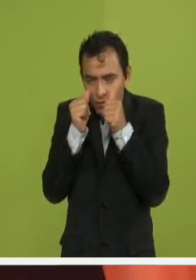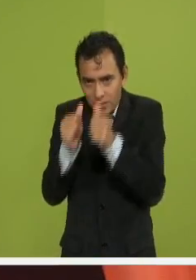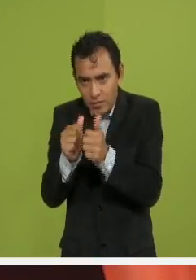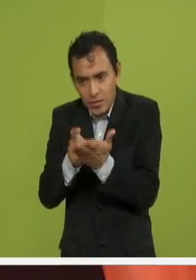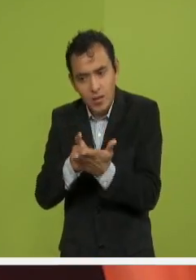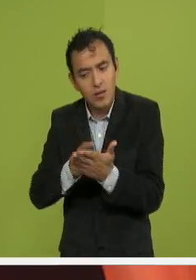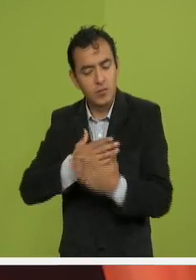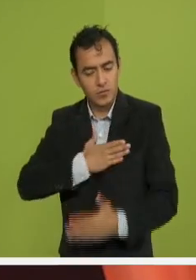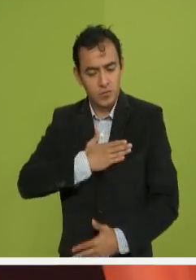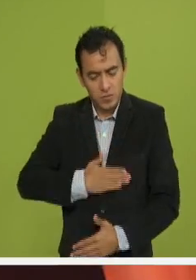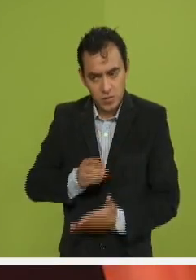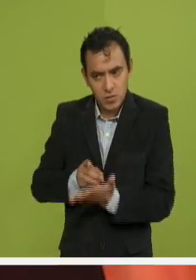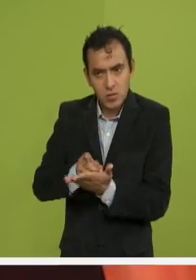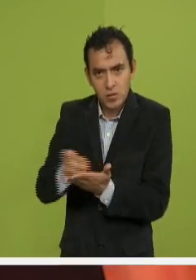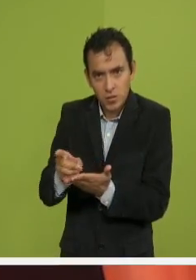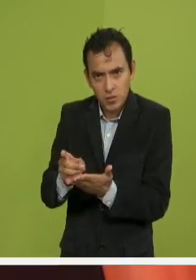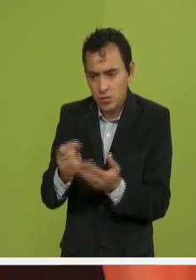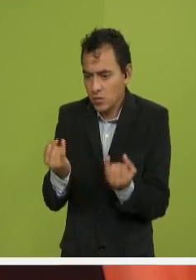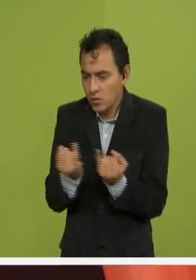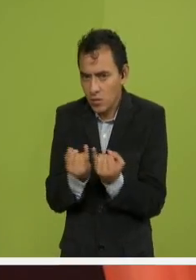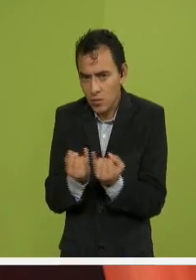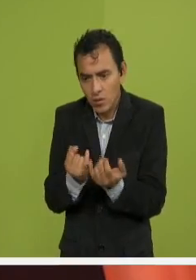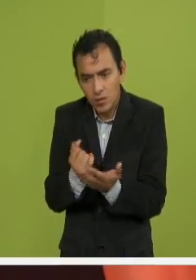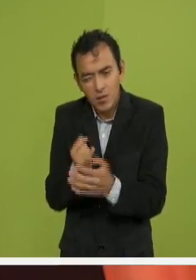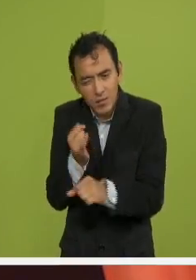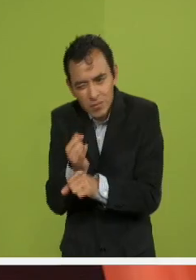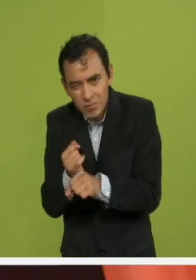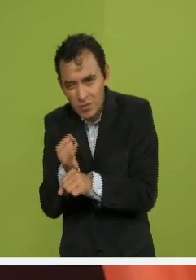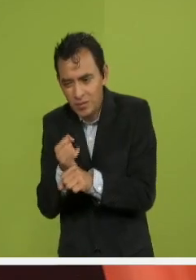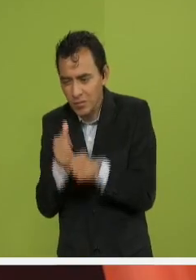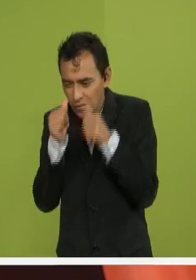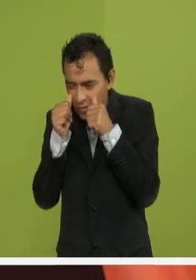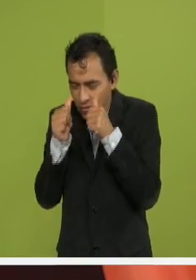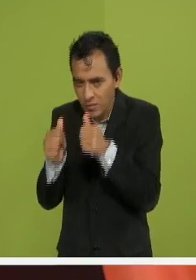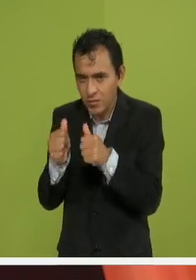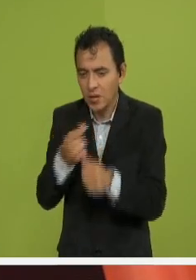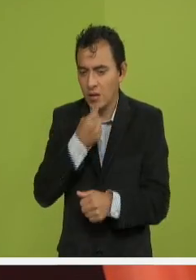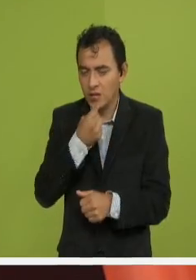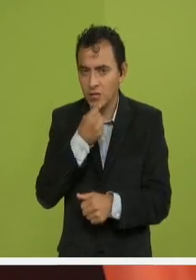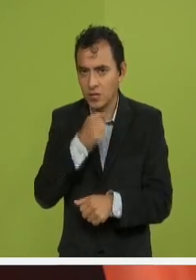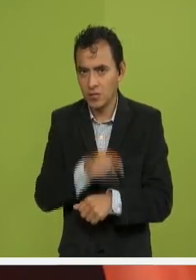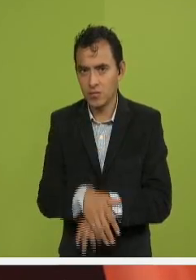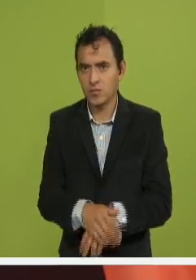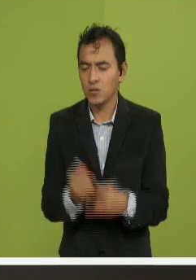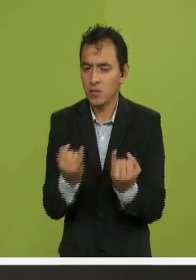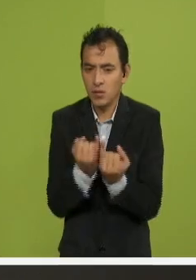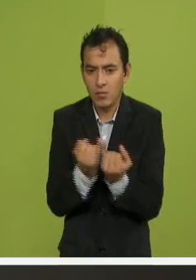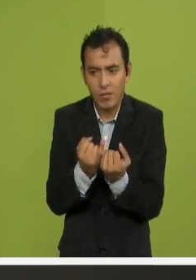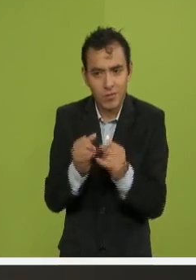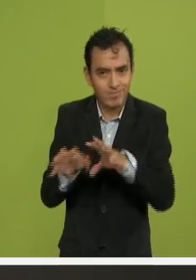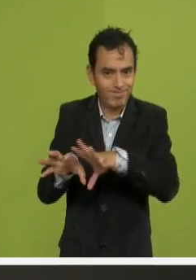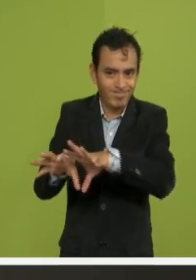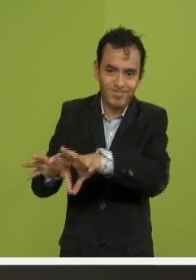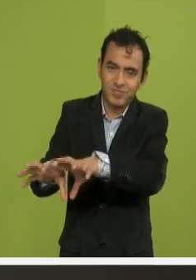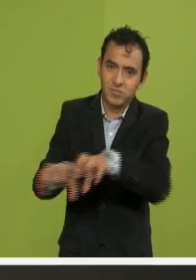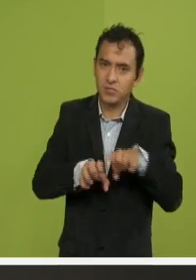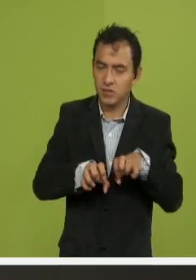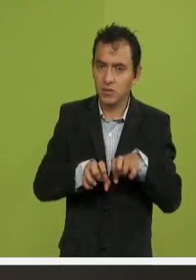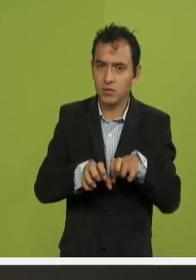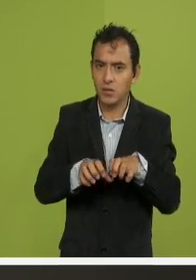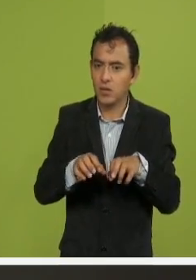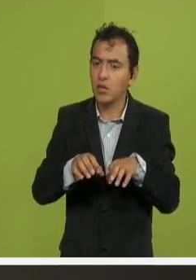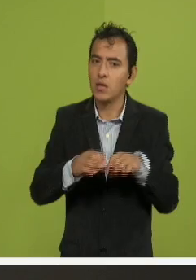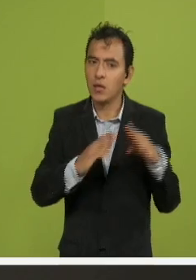derechos, también tendría que hacer esta supervisión para poder encontrar a estos niños con la necesidad. Y sobre todo, pues que se tendría que erradicar, ¿no?, el trabajo